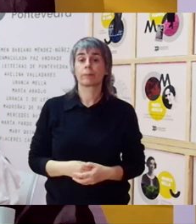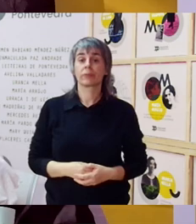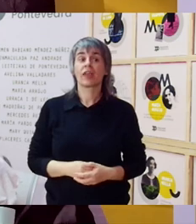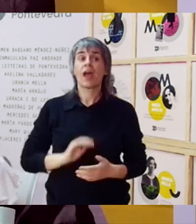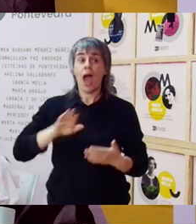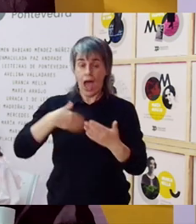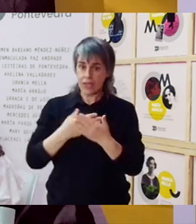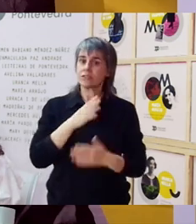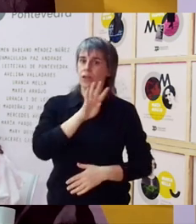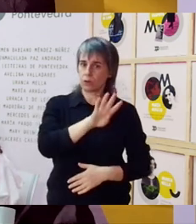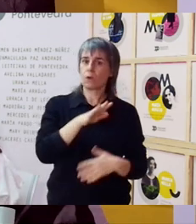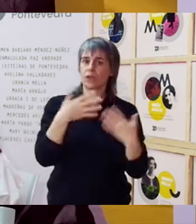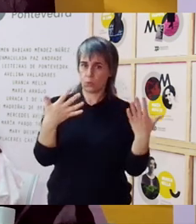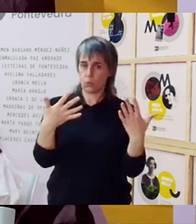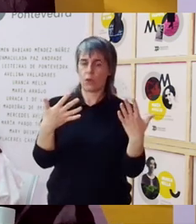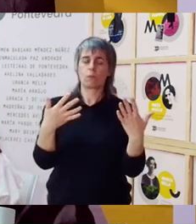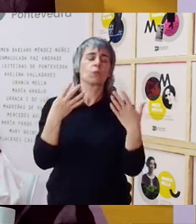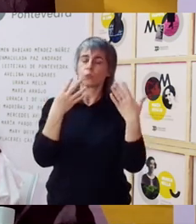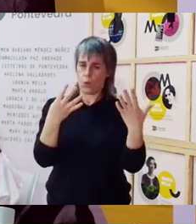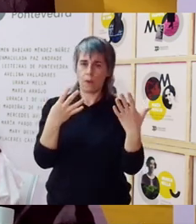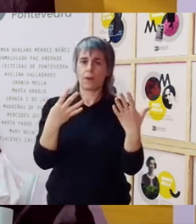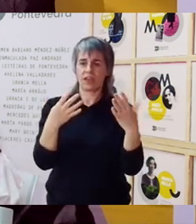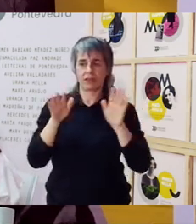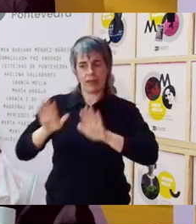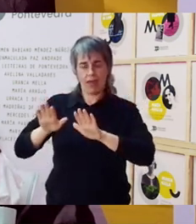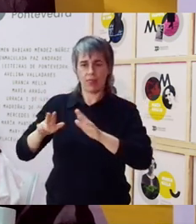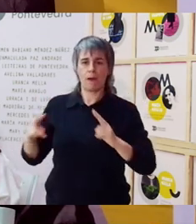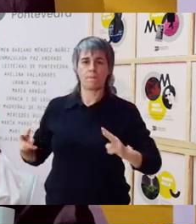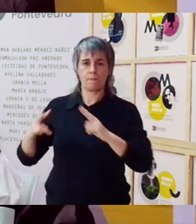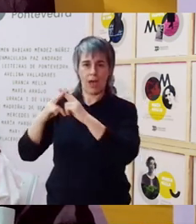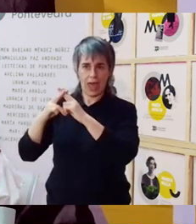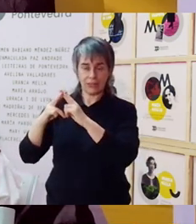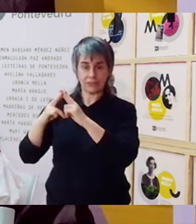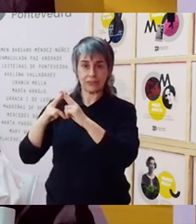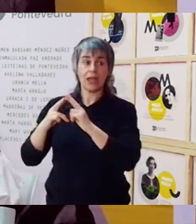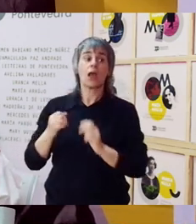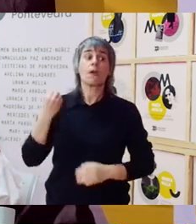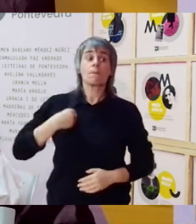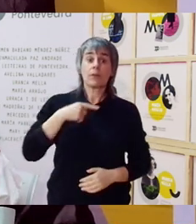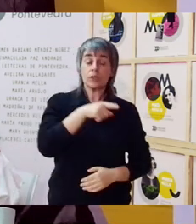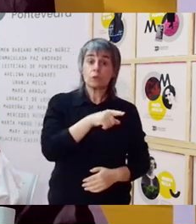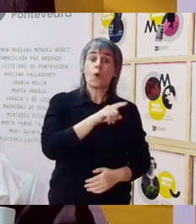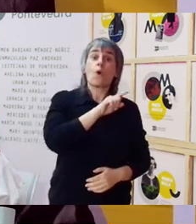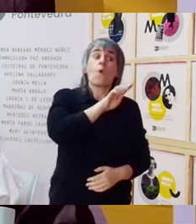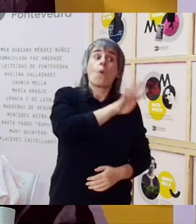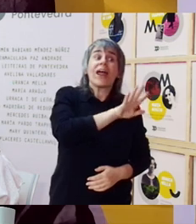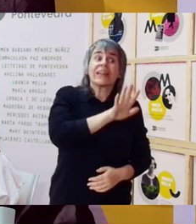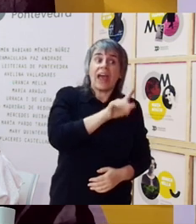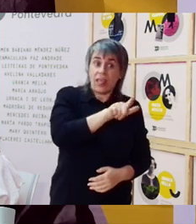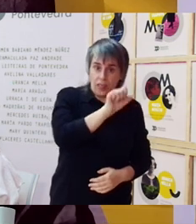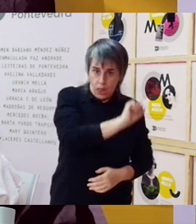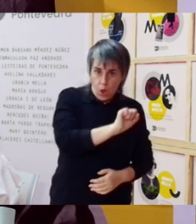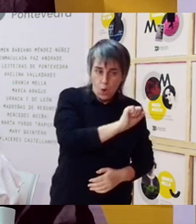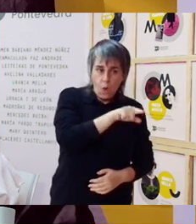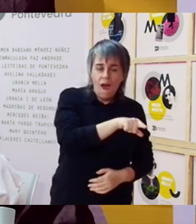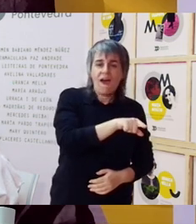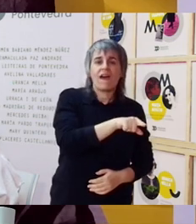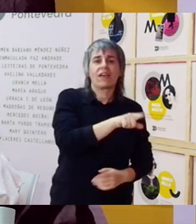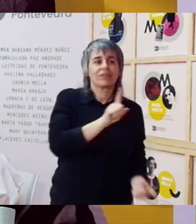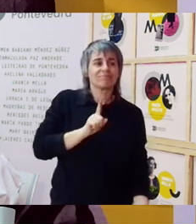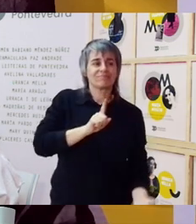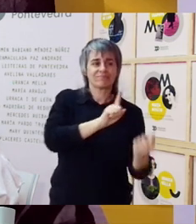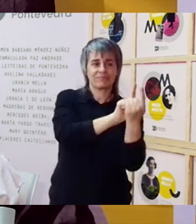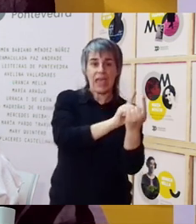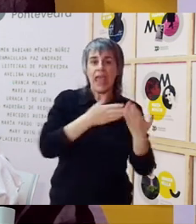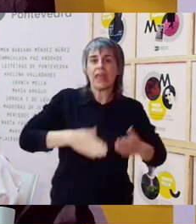Hasta o 49 estuvo en París. No 45 topouse en París co fillo, con